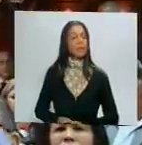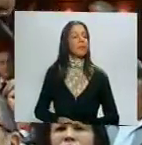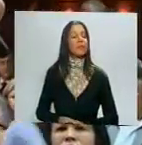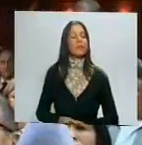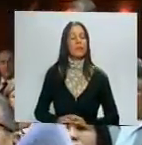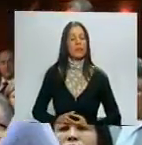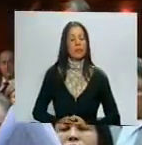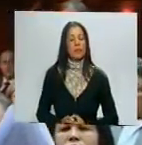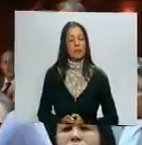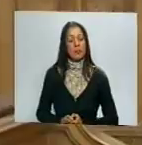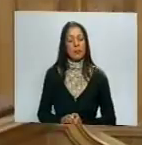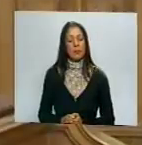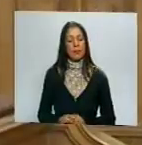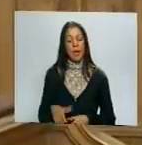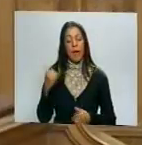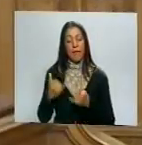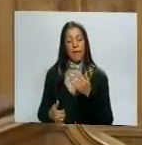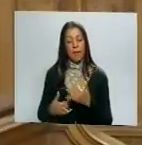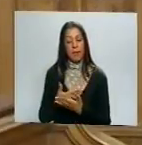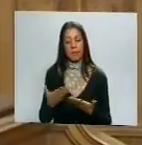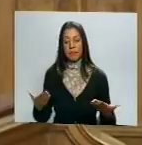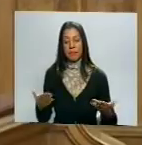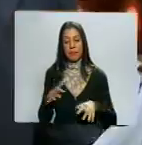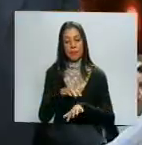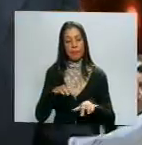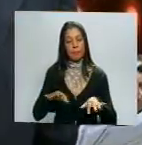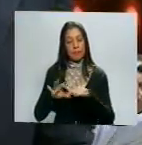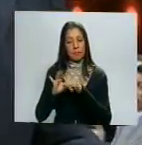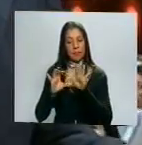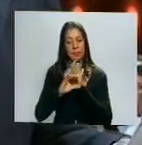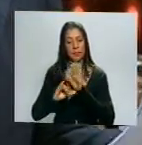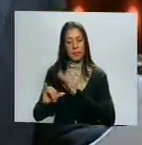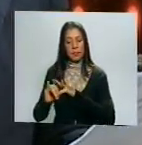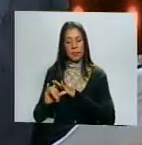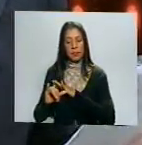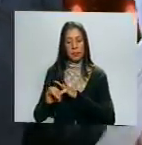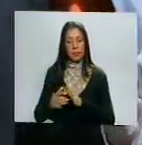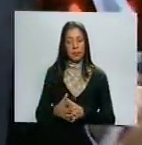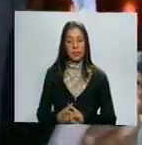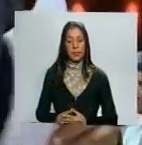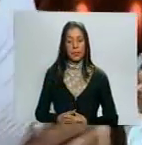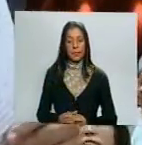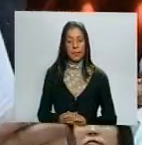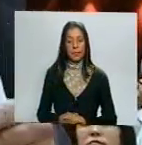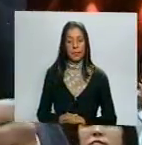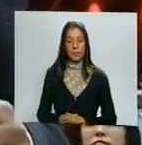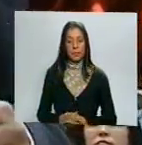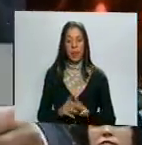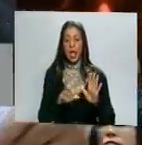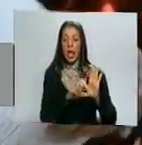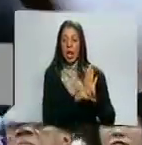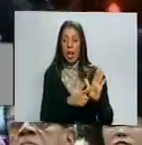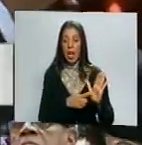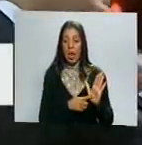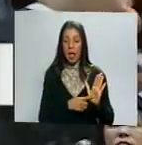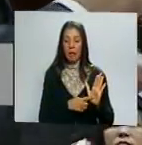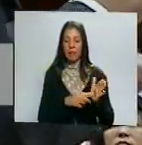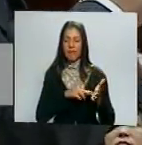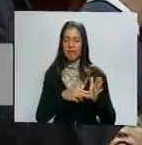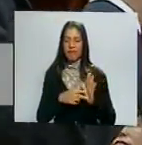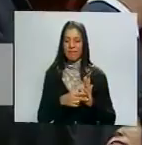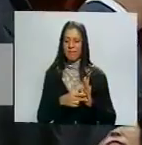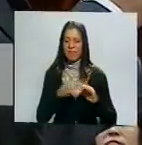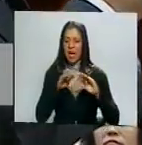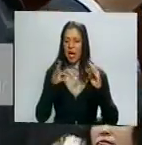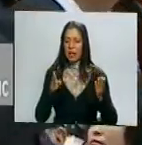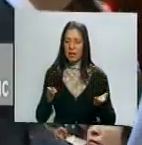presidenta, compañeros y compañeras constituyentes, la ley le otorga una función